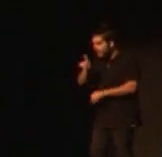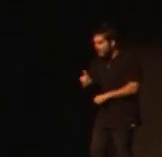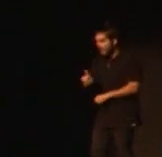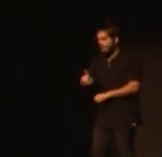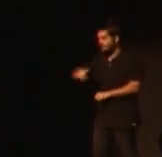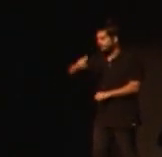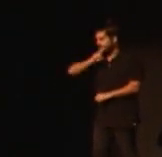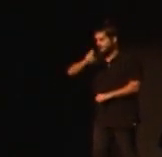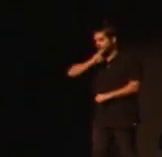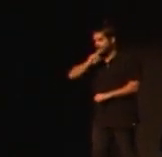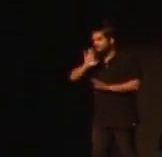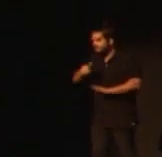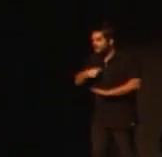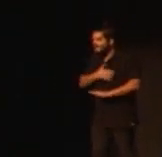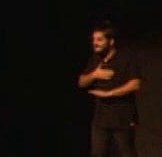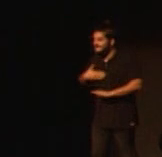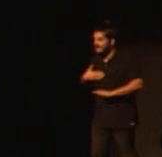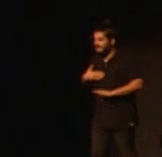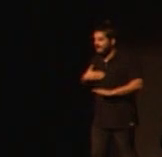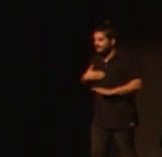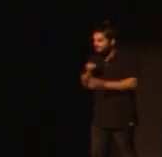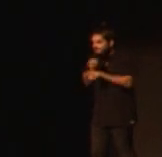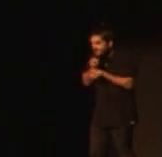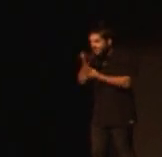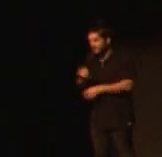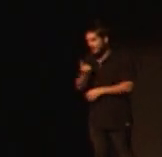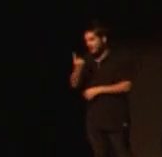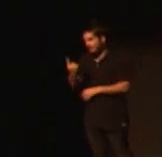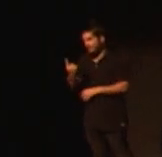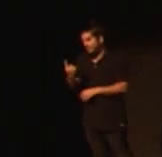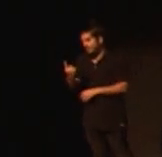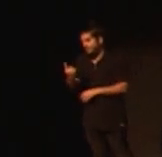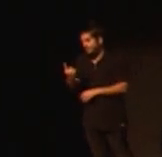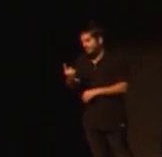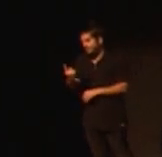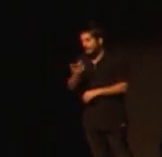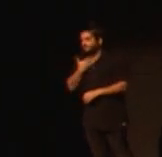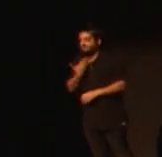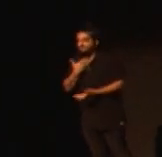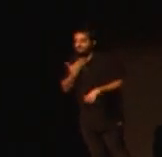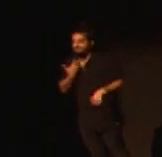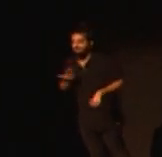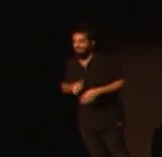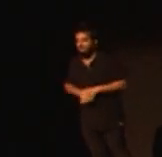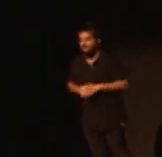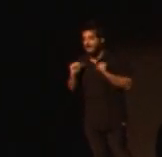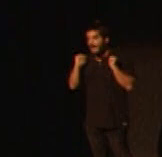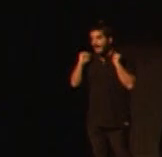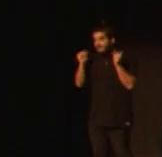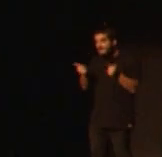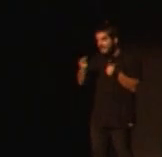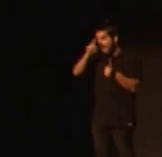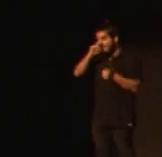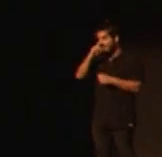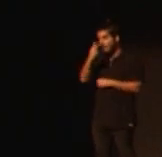quería compartir una que, como esas vías que se cruzan, pues arranca en el 2011,